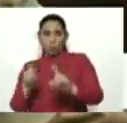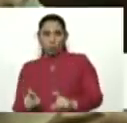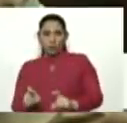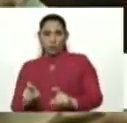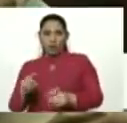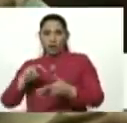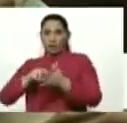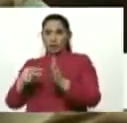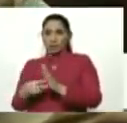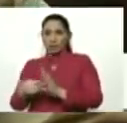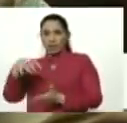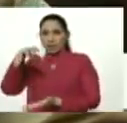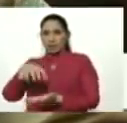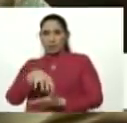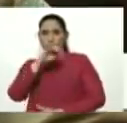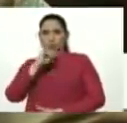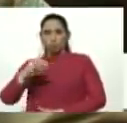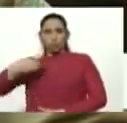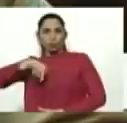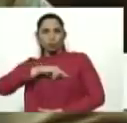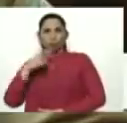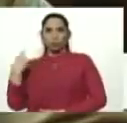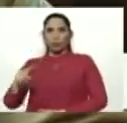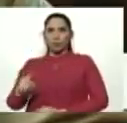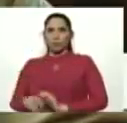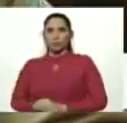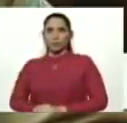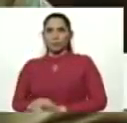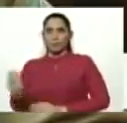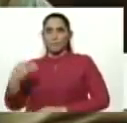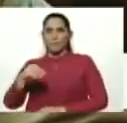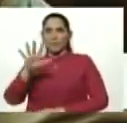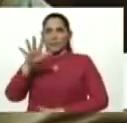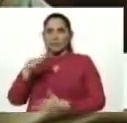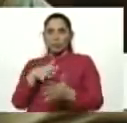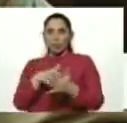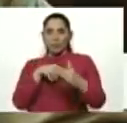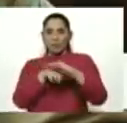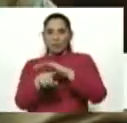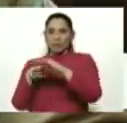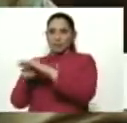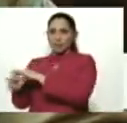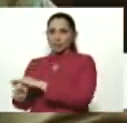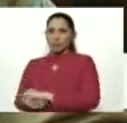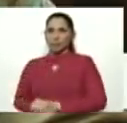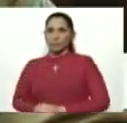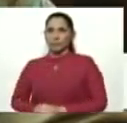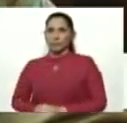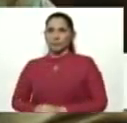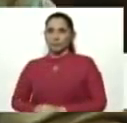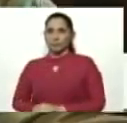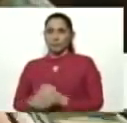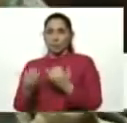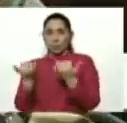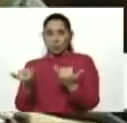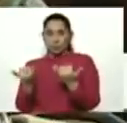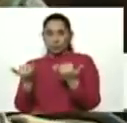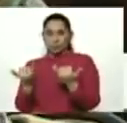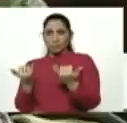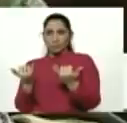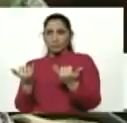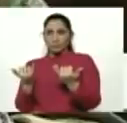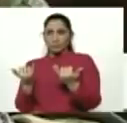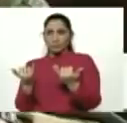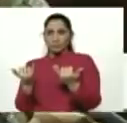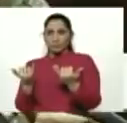en el Zulia, nosotros hemos tenido más de 5.000 ingresos y actualmente